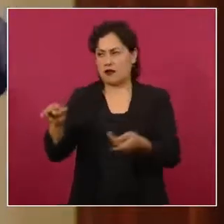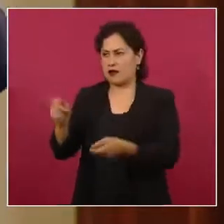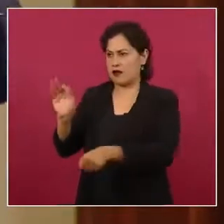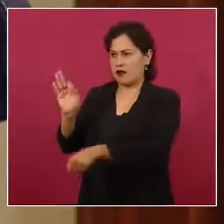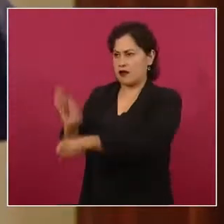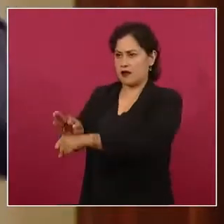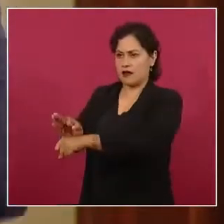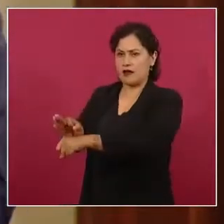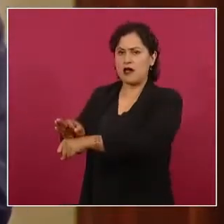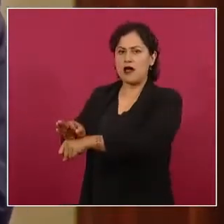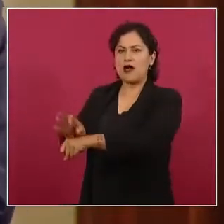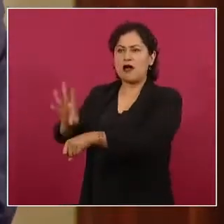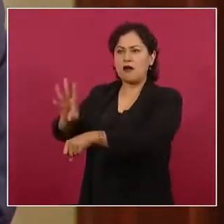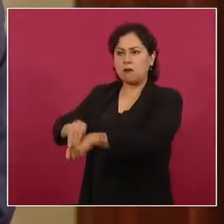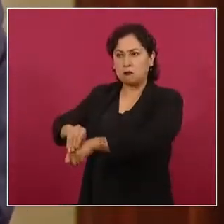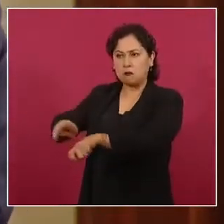a